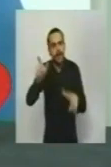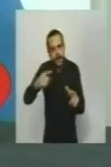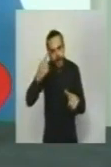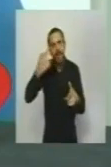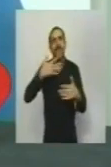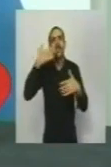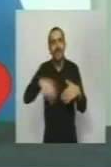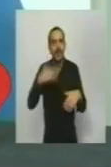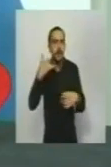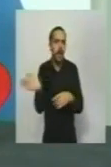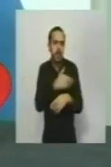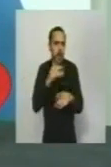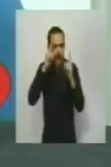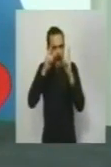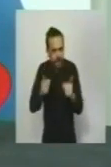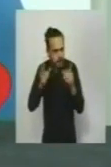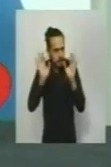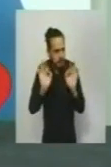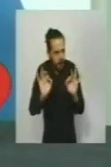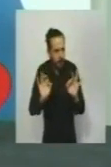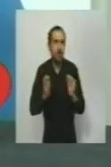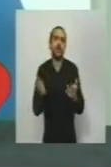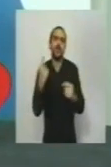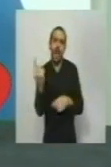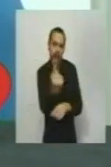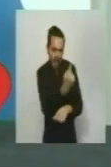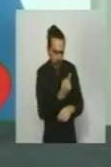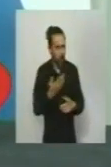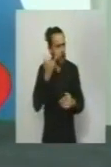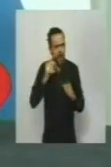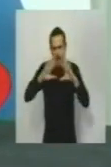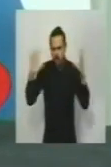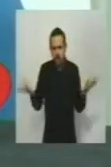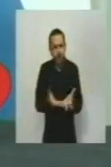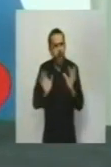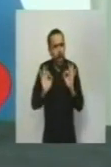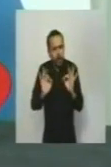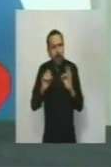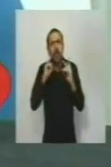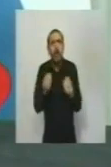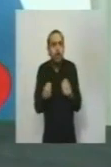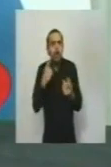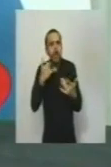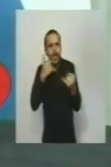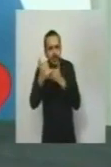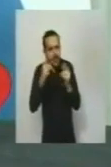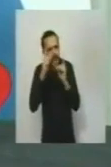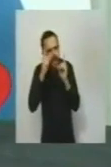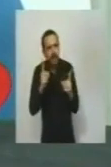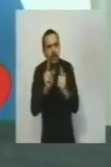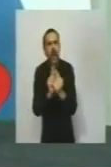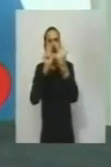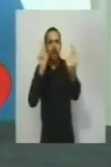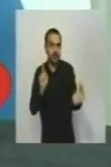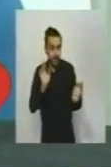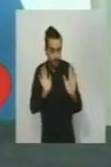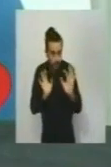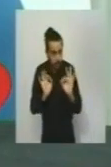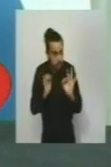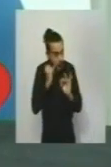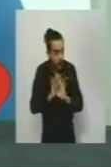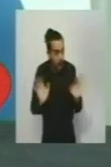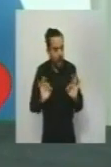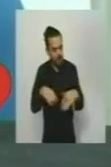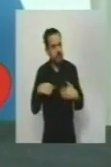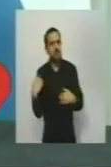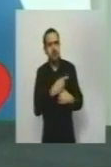estén atendidos. Tenemos todos los mecanismos dispuestos para la atención a distancia. Y esto nos ha permitido atender en este tiempo